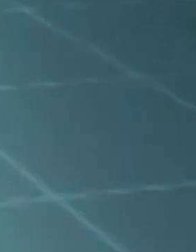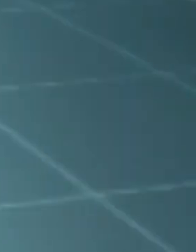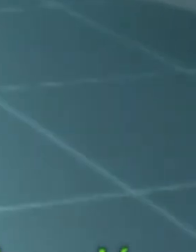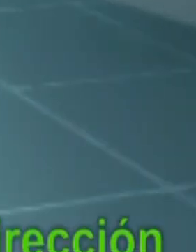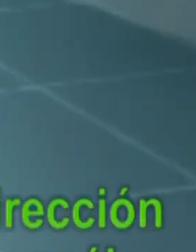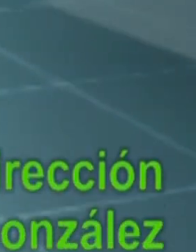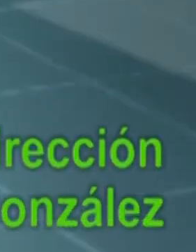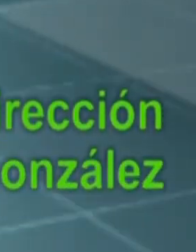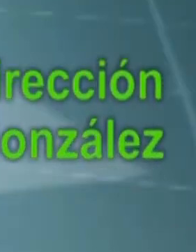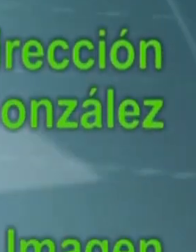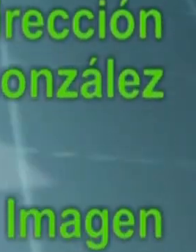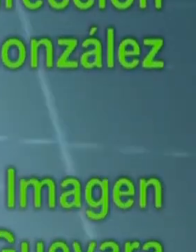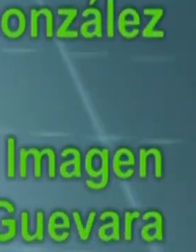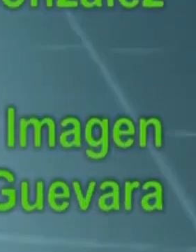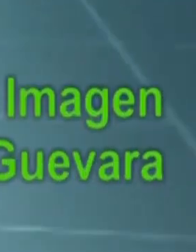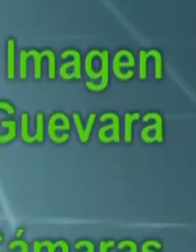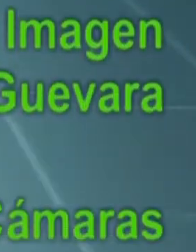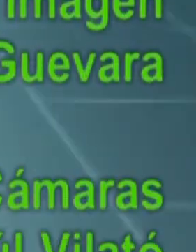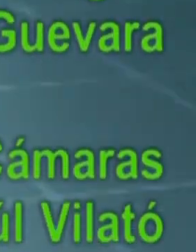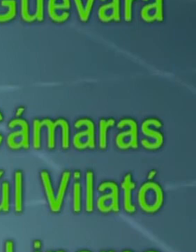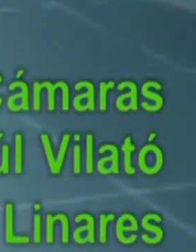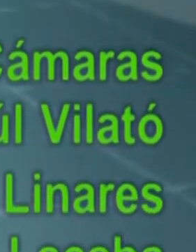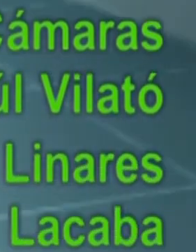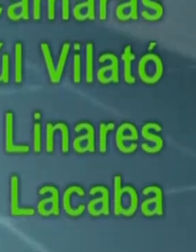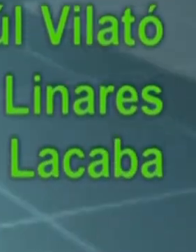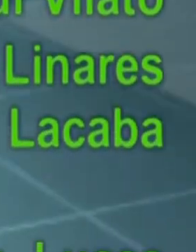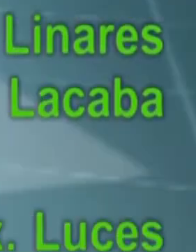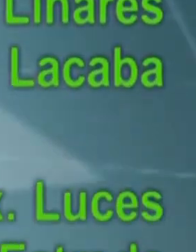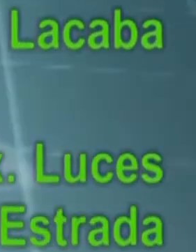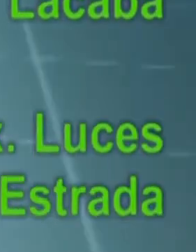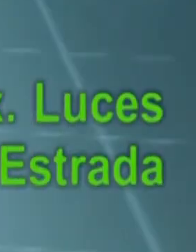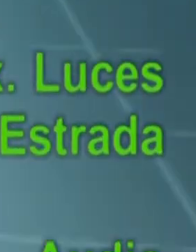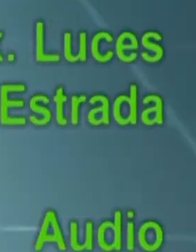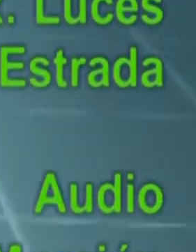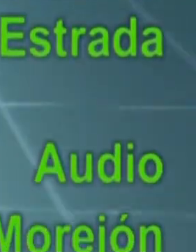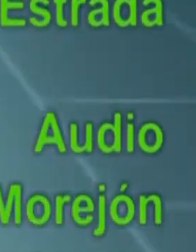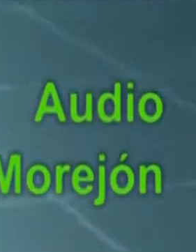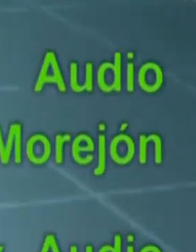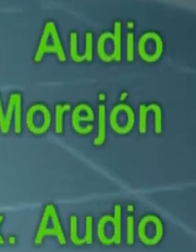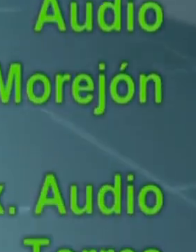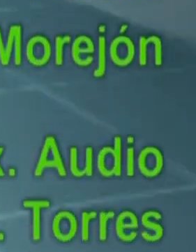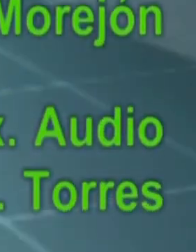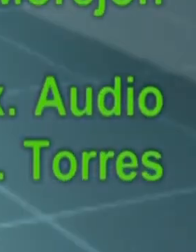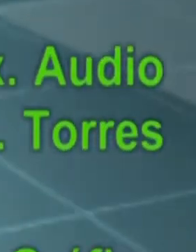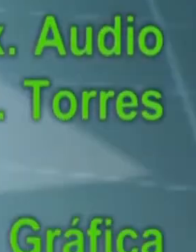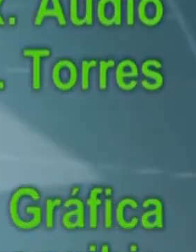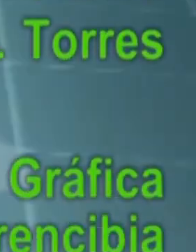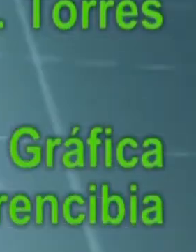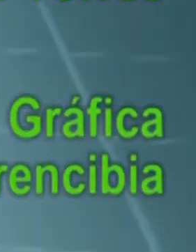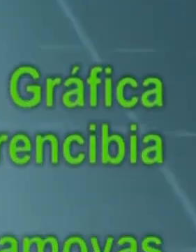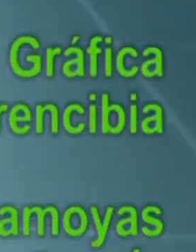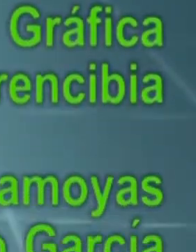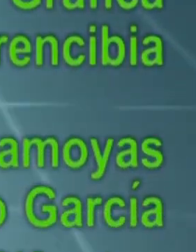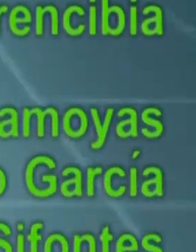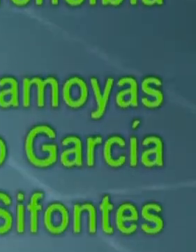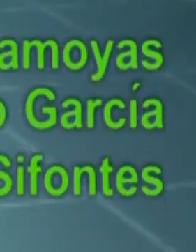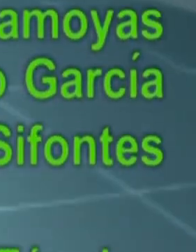no hay mucho pero el oro que hay yo me voy